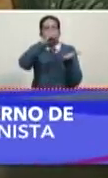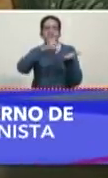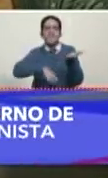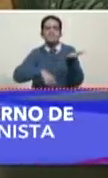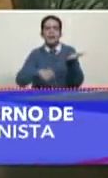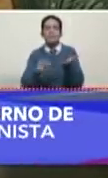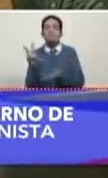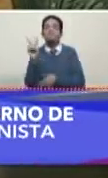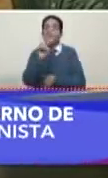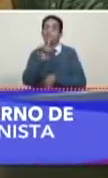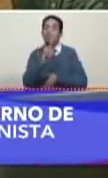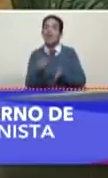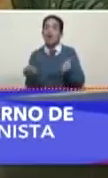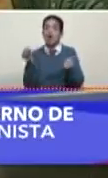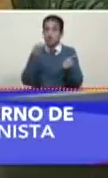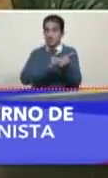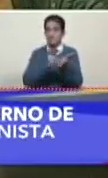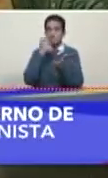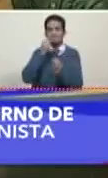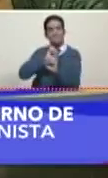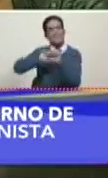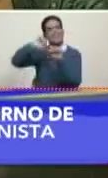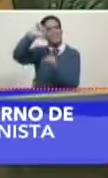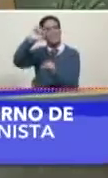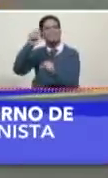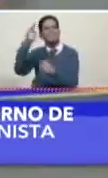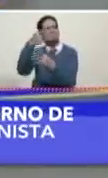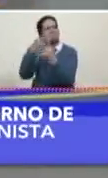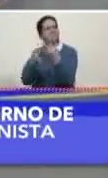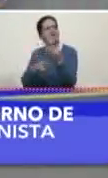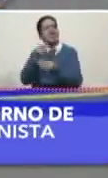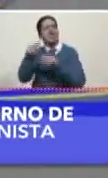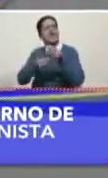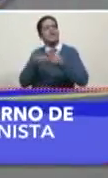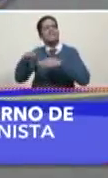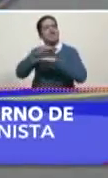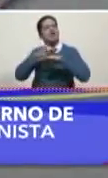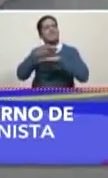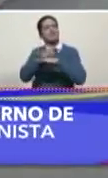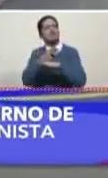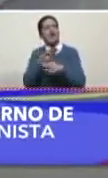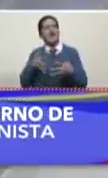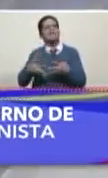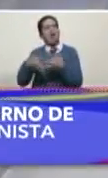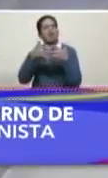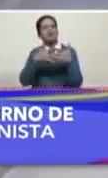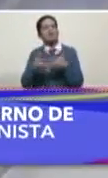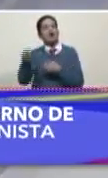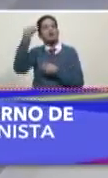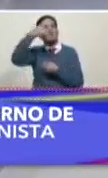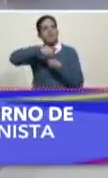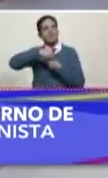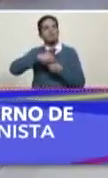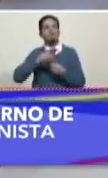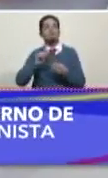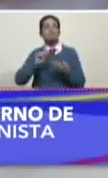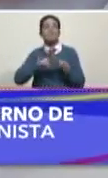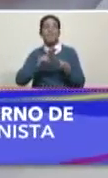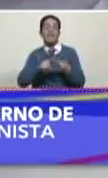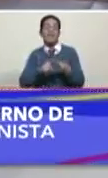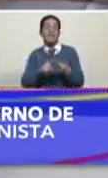Venezuela una vez más rechaza las acciones intervencionistas del gobierno de los Estados Unidos, que además cuentan con el respaldo de la